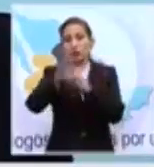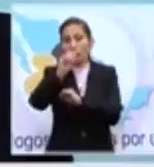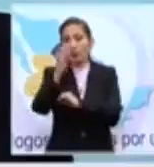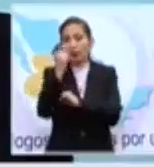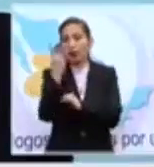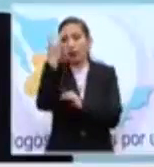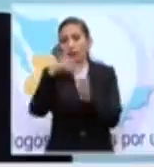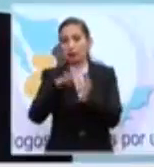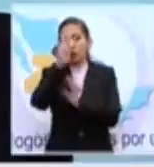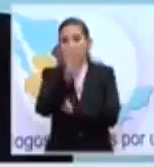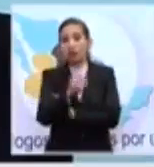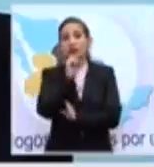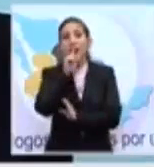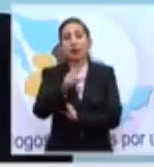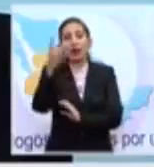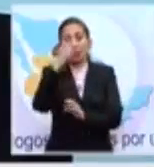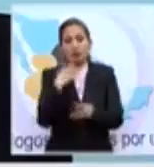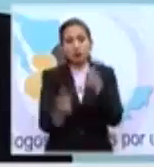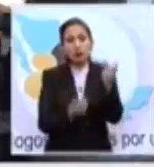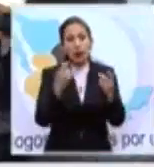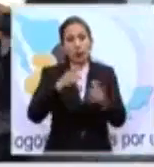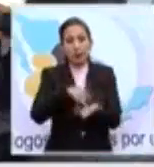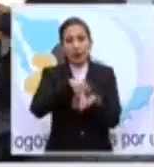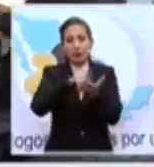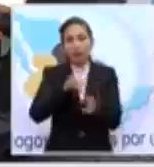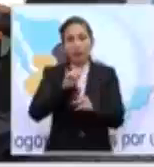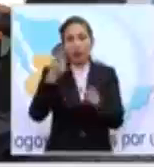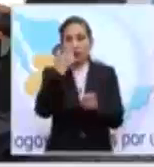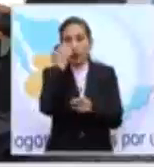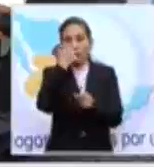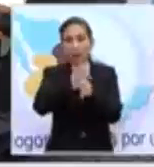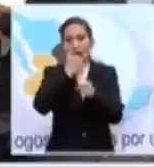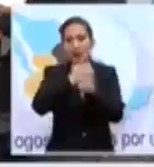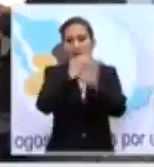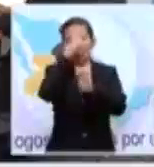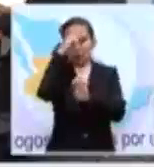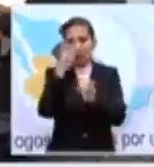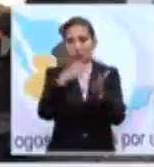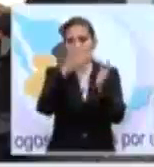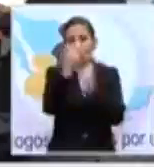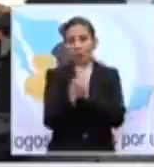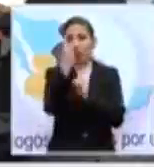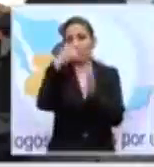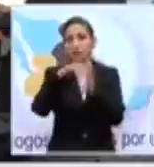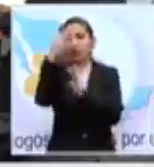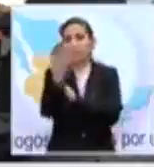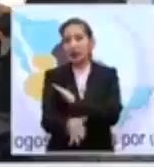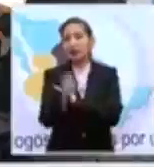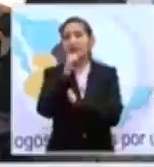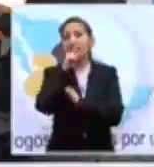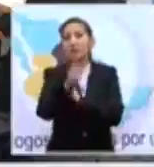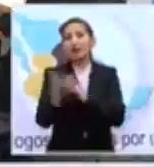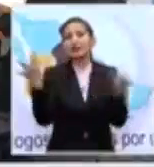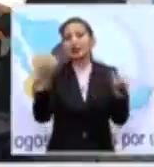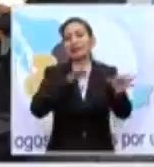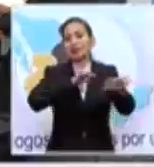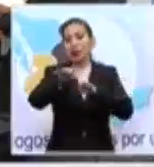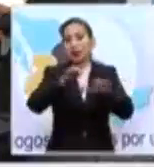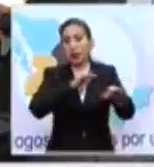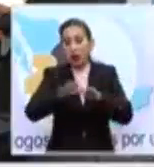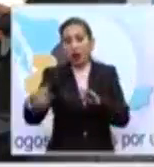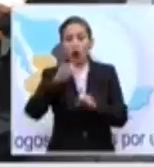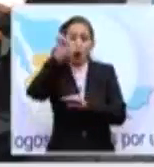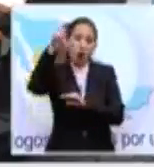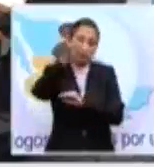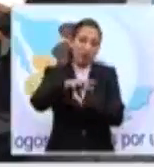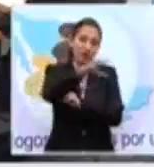y 2004, así como del censo de peso y talla en escuelas primarias del Estado de México 2009 y 2010. También se ha desempeñado en